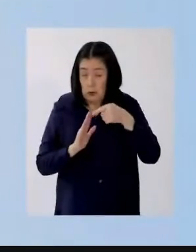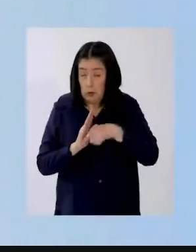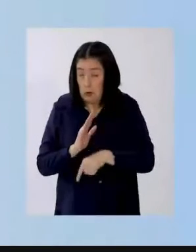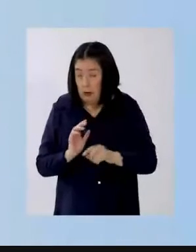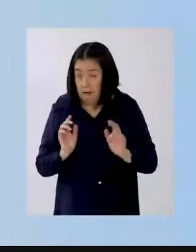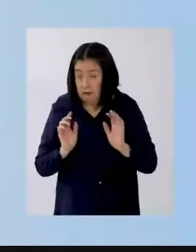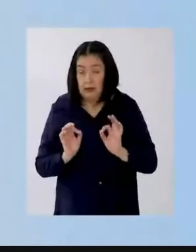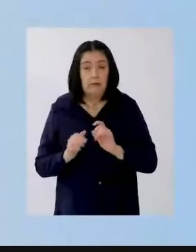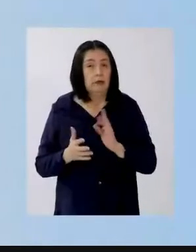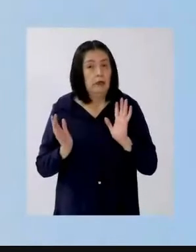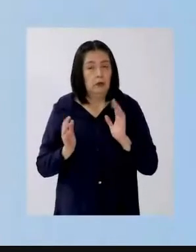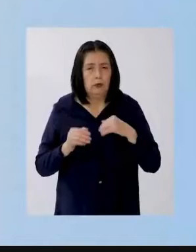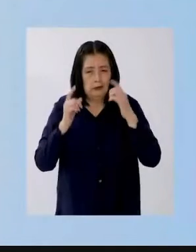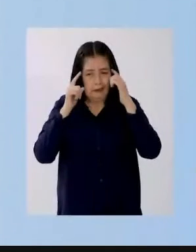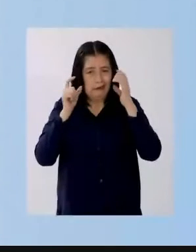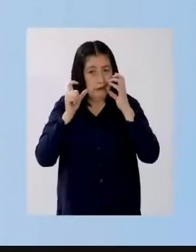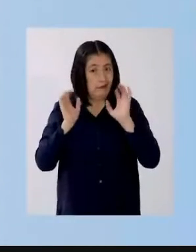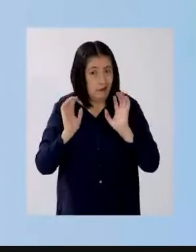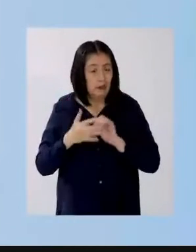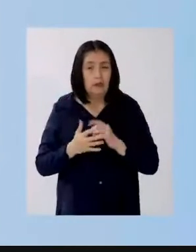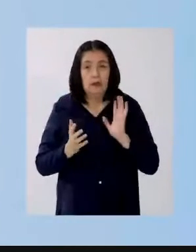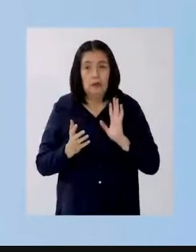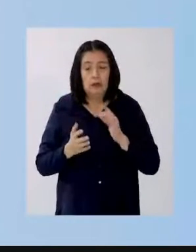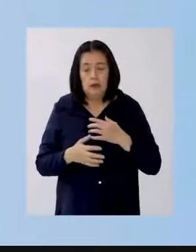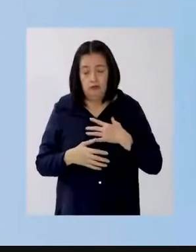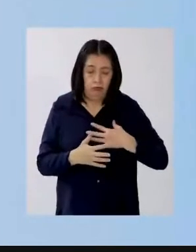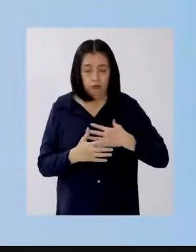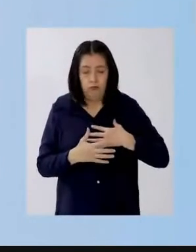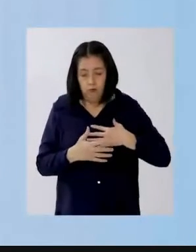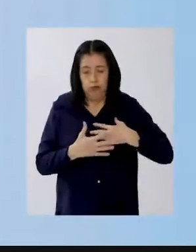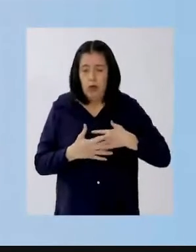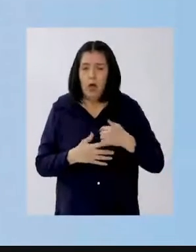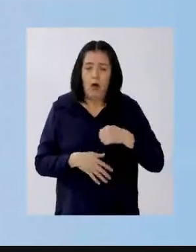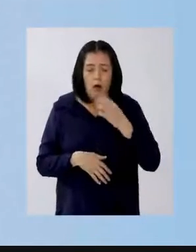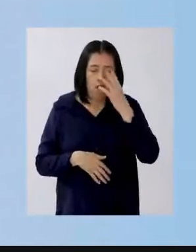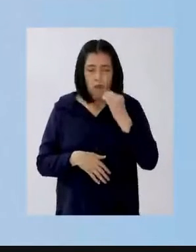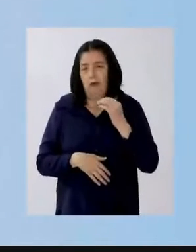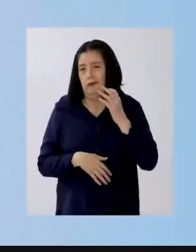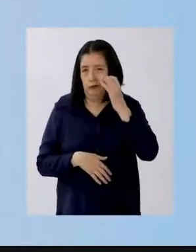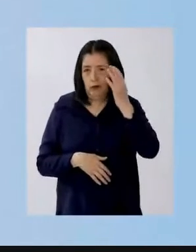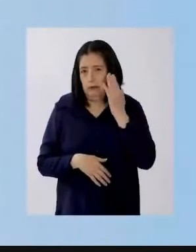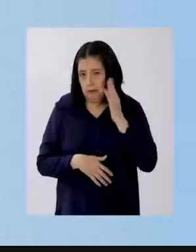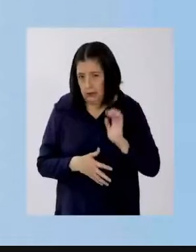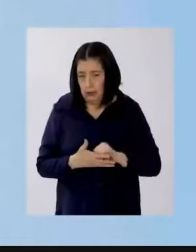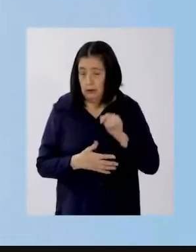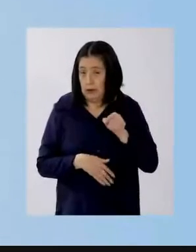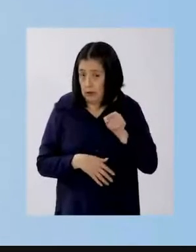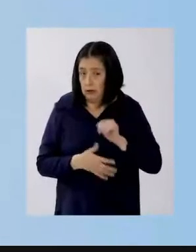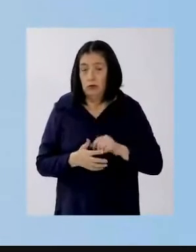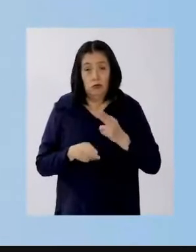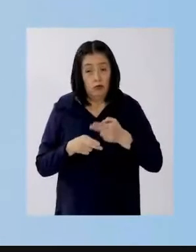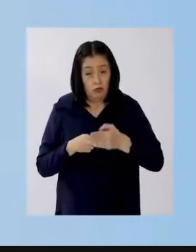puede afectar la función cerebral y causar convulsiones o coma a la futura mamá. A esto